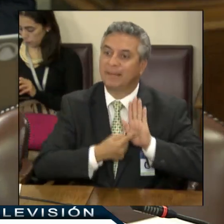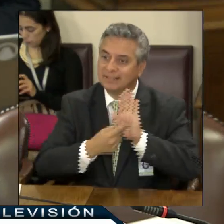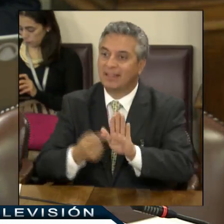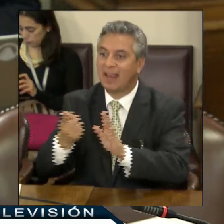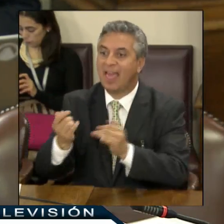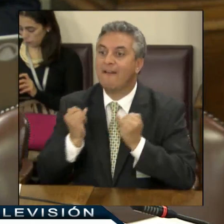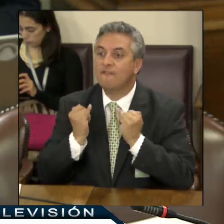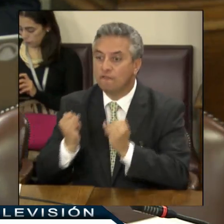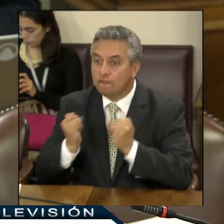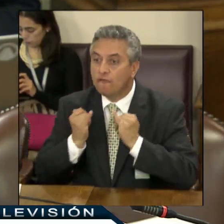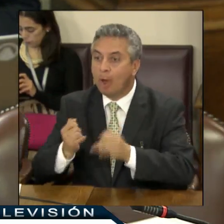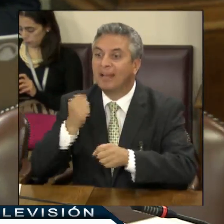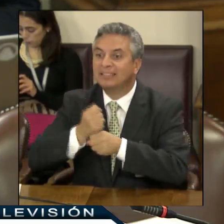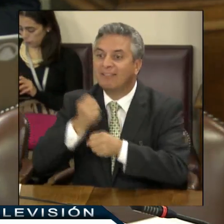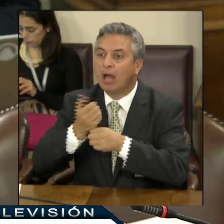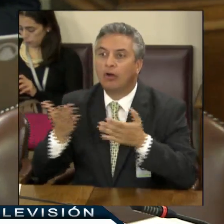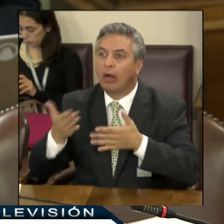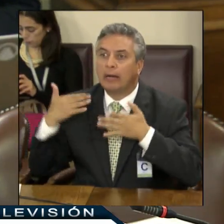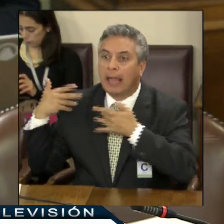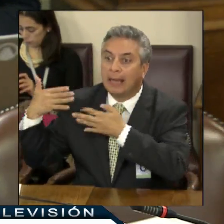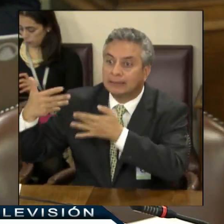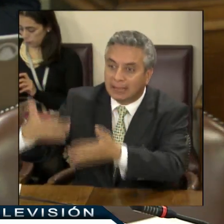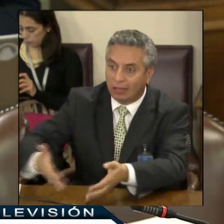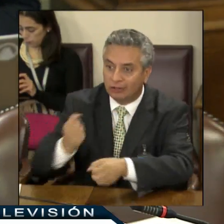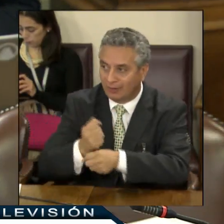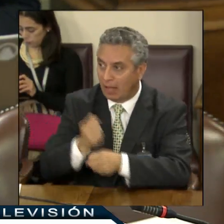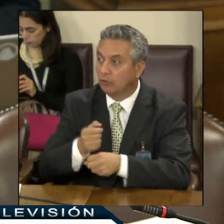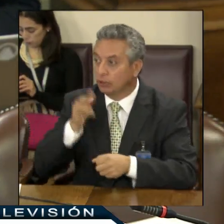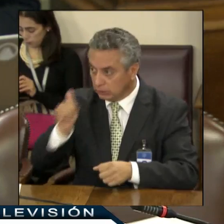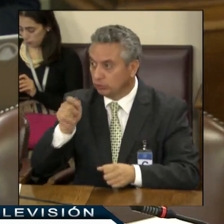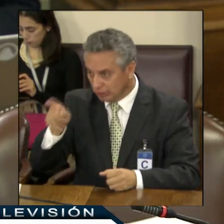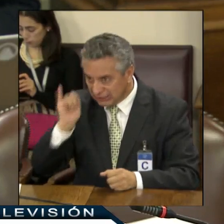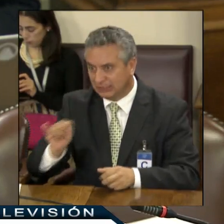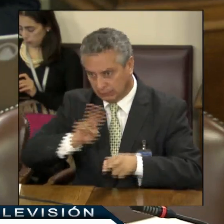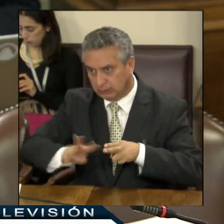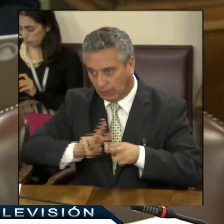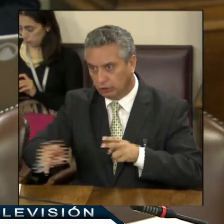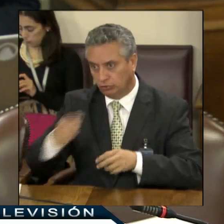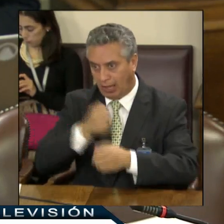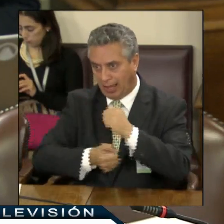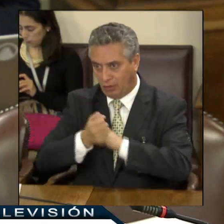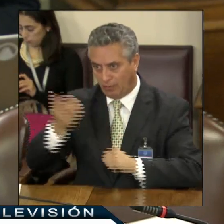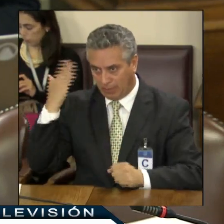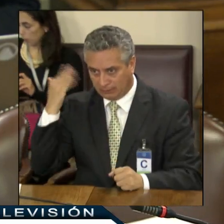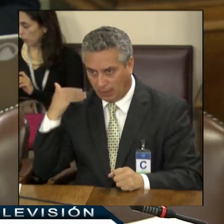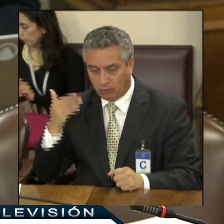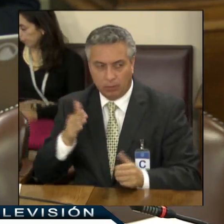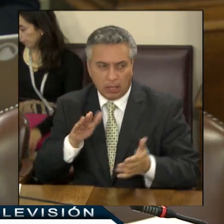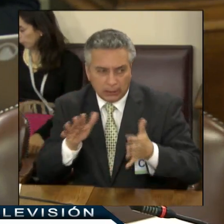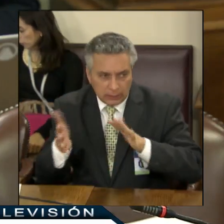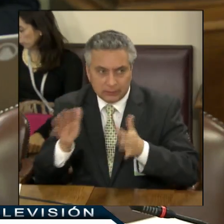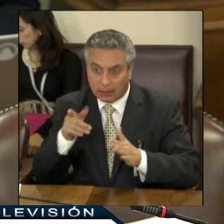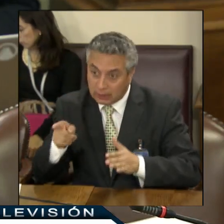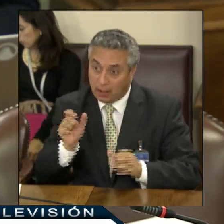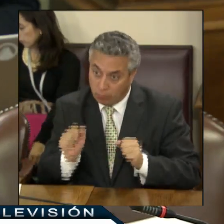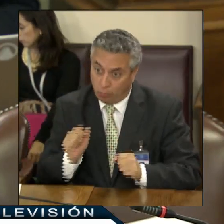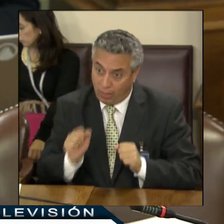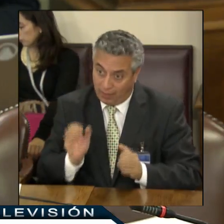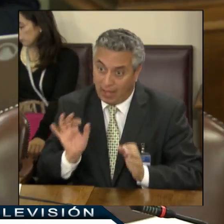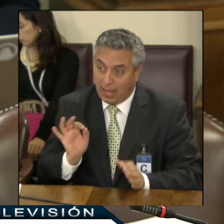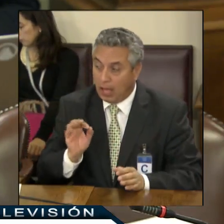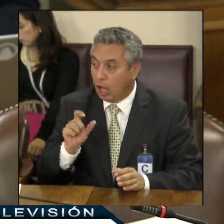informe por el trabajo realizado porque eso tengo entendido que sí se efectuó el año pasado entonces ahí quizás sería conveniente